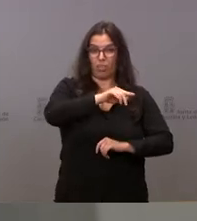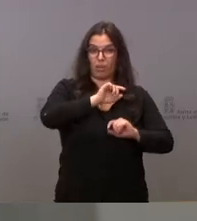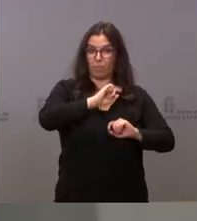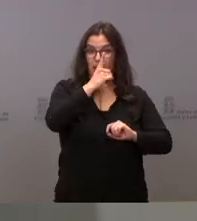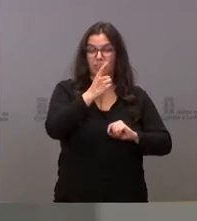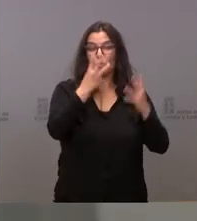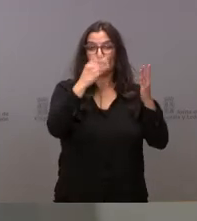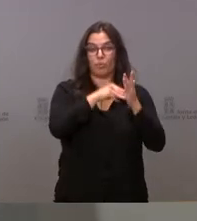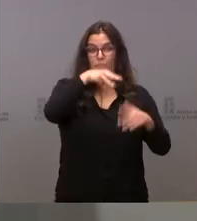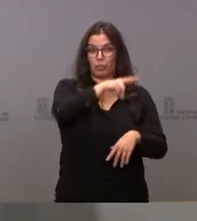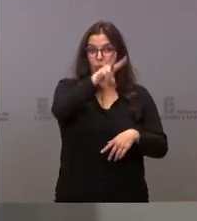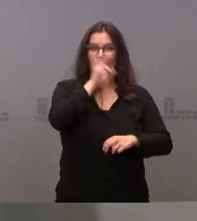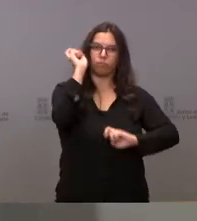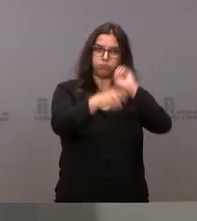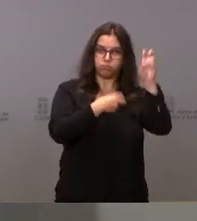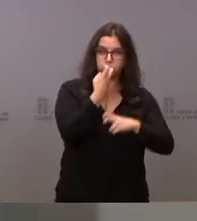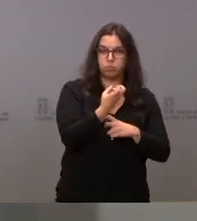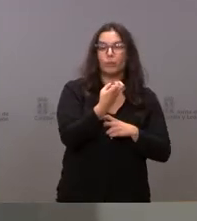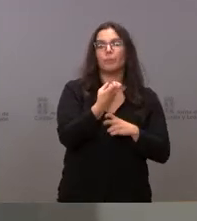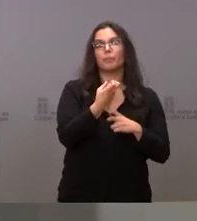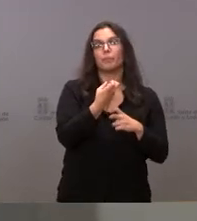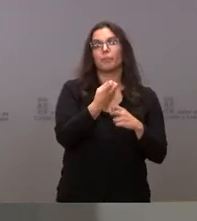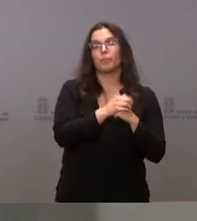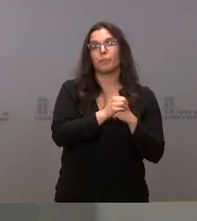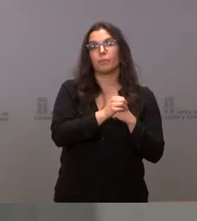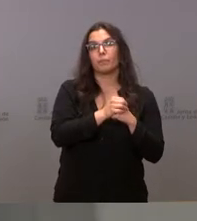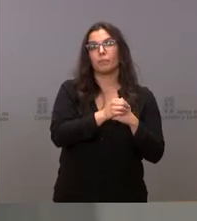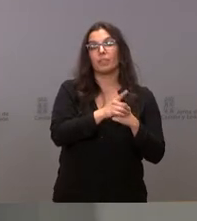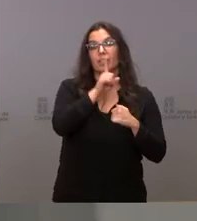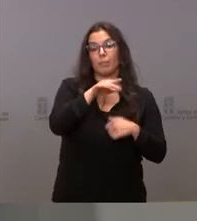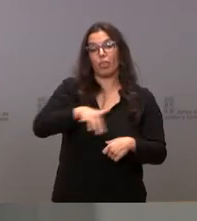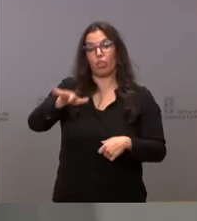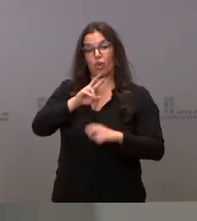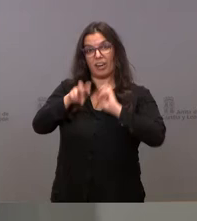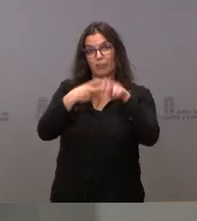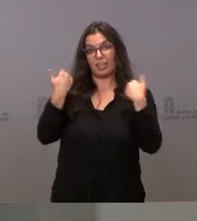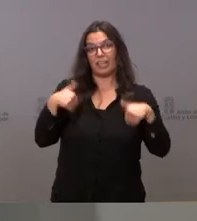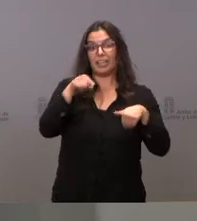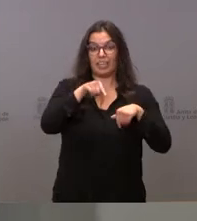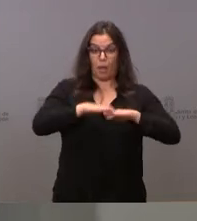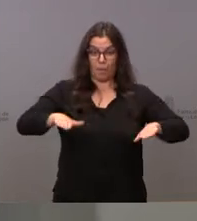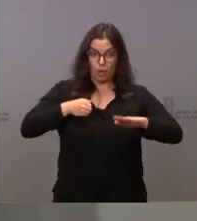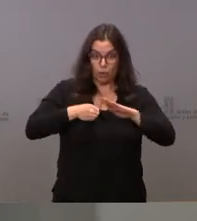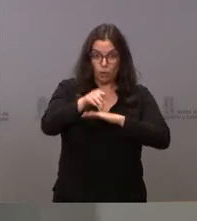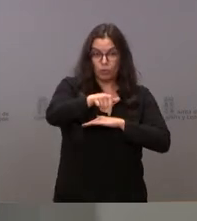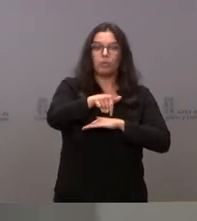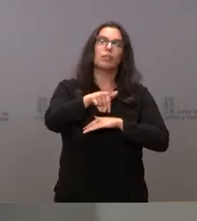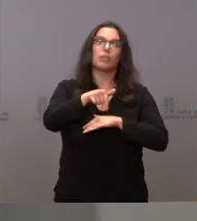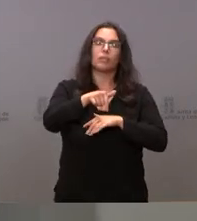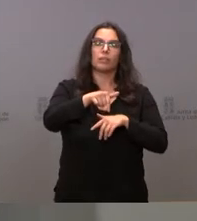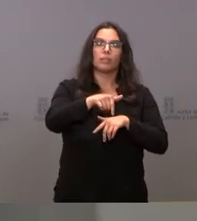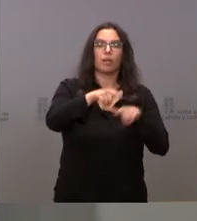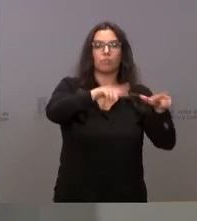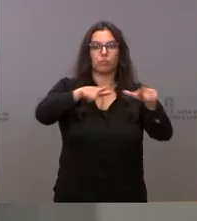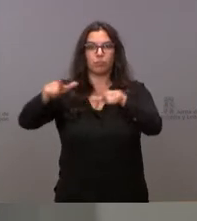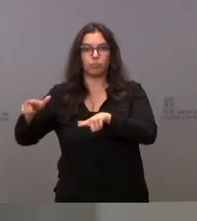8.000 metros cuadrados, y de incluir en la zona reformada, en la planta baja, la ubicación de 4